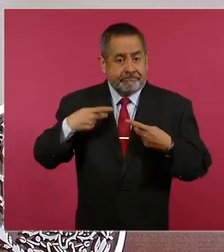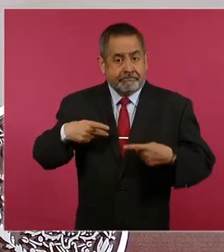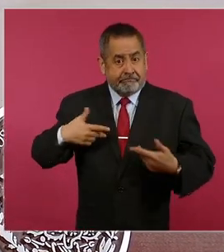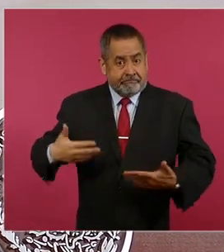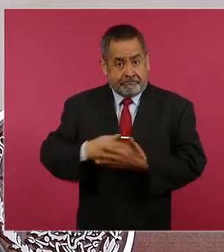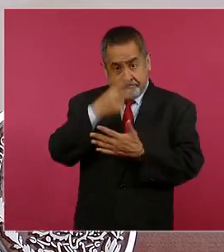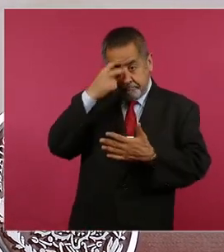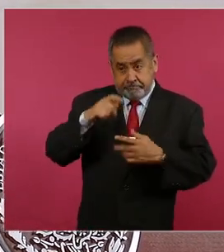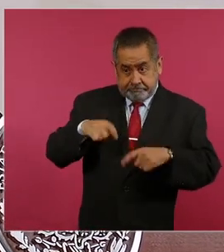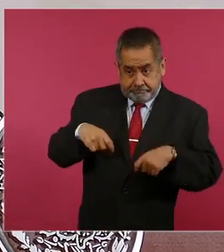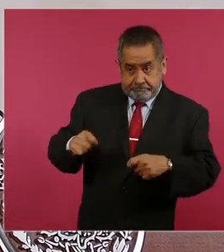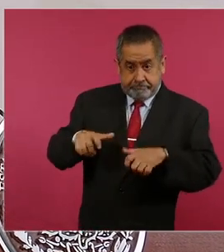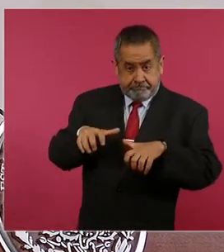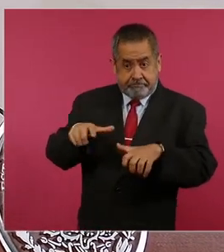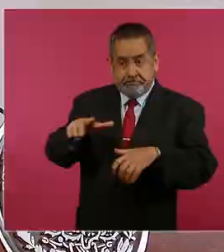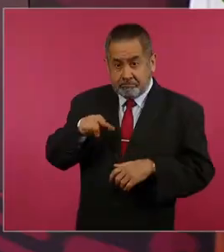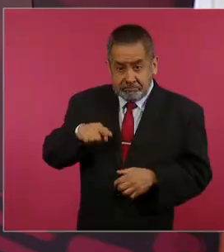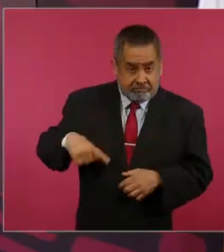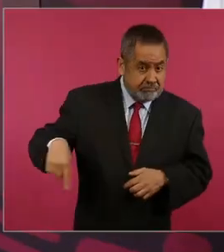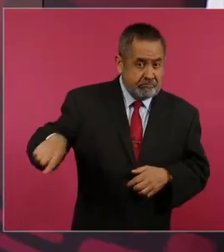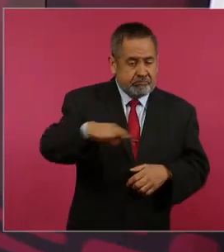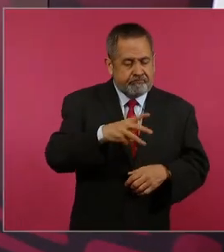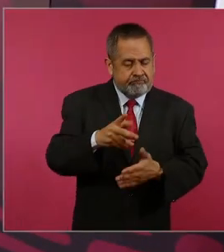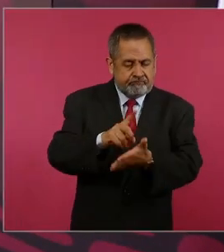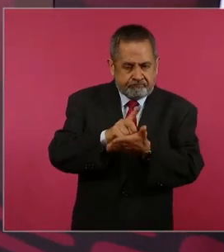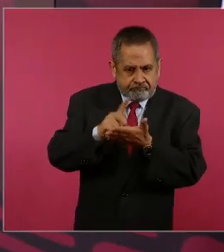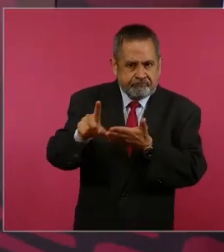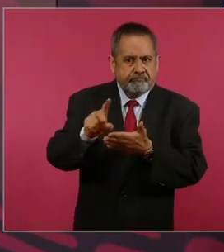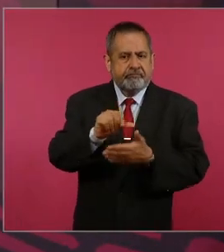mexicanos el derecho a la salud.